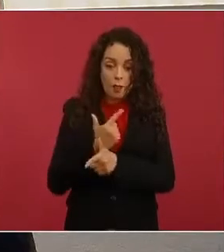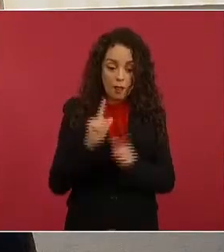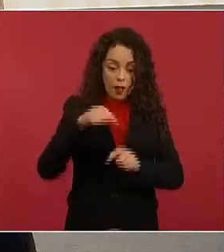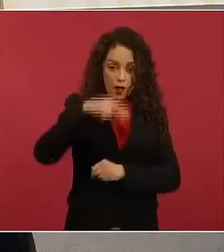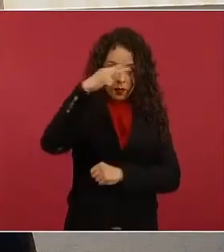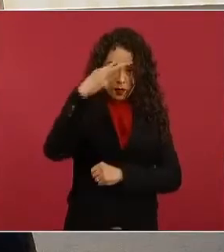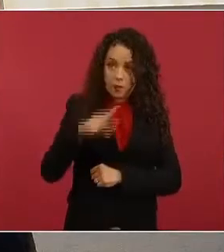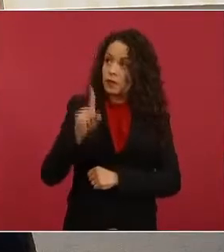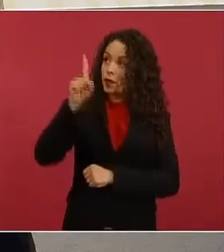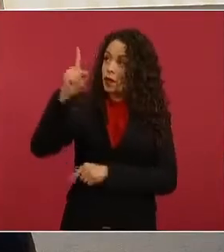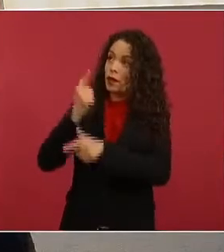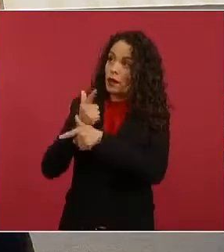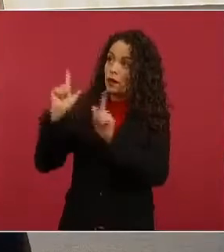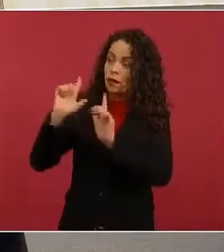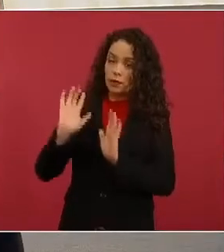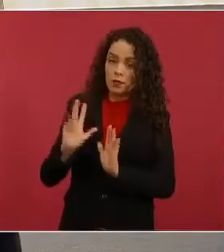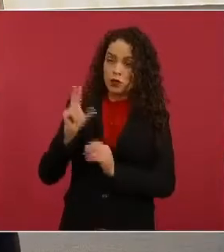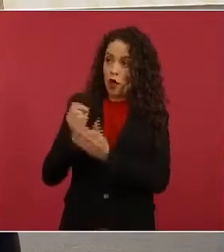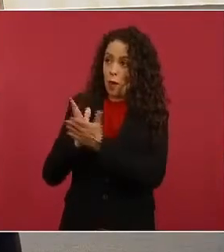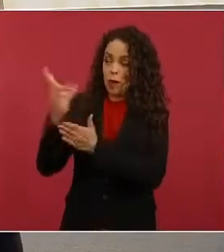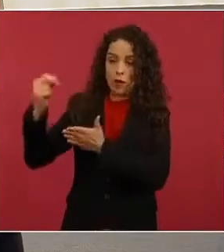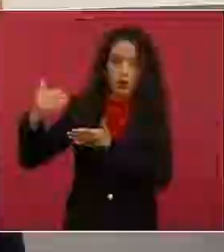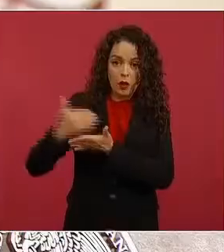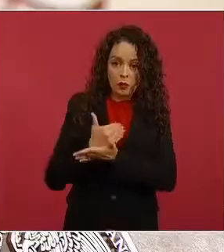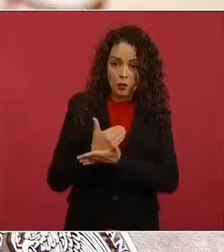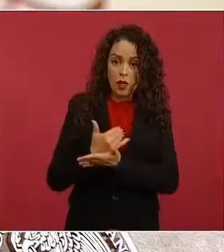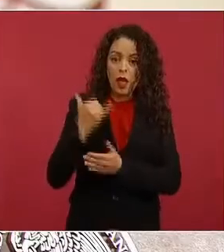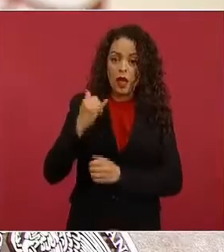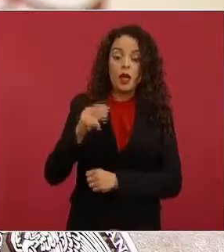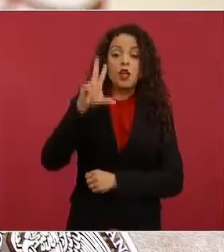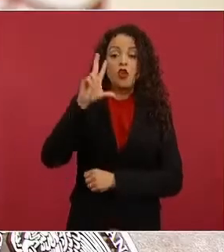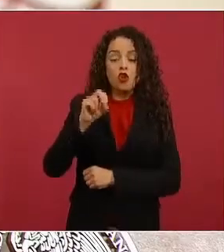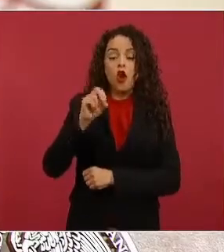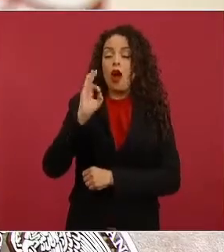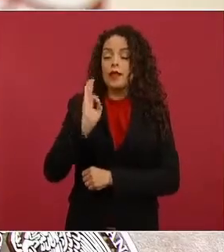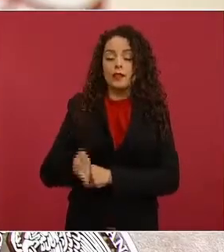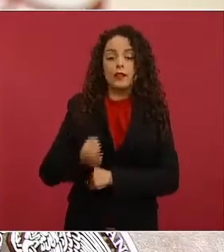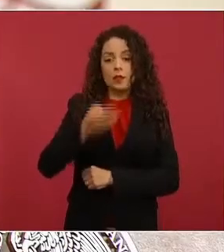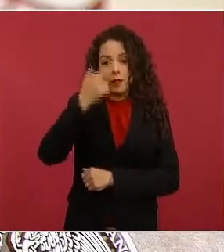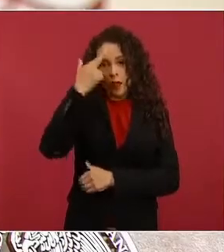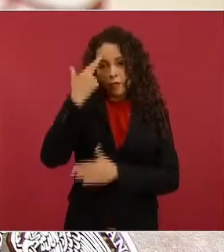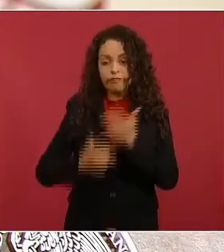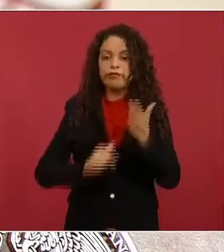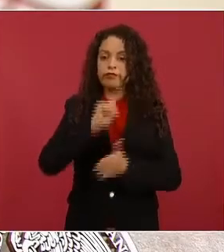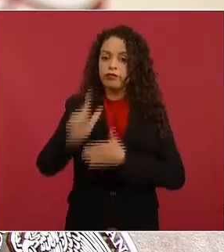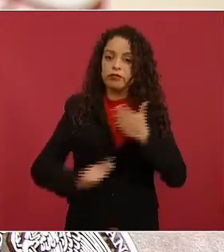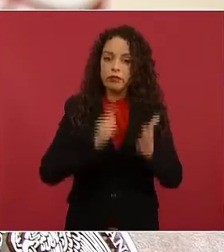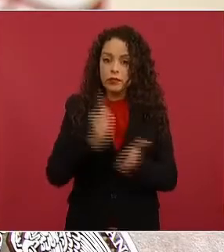actos ilegales, influyentismo y corrupción.